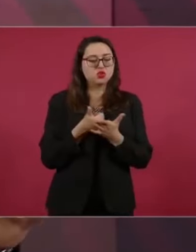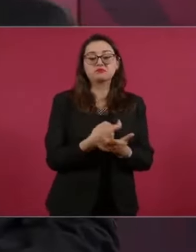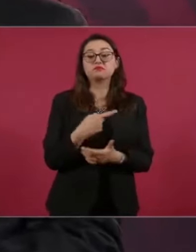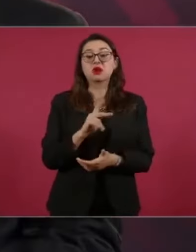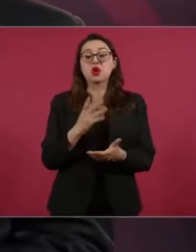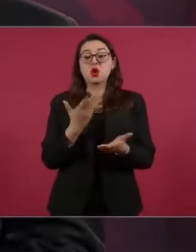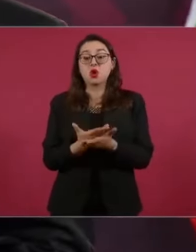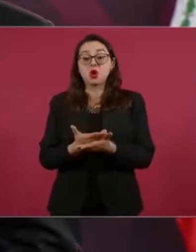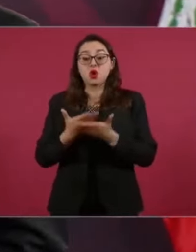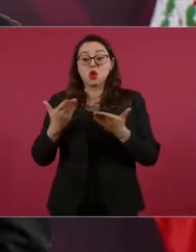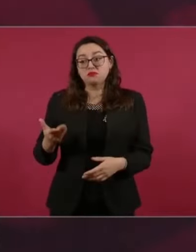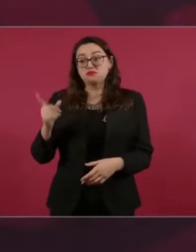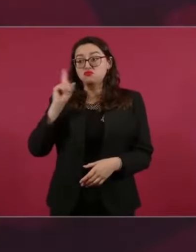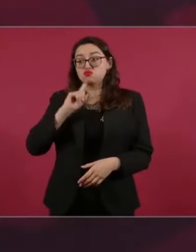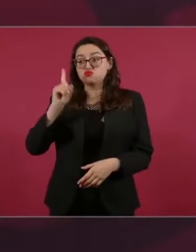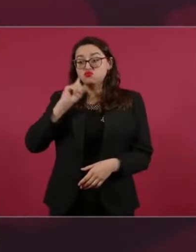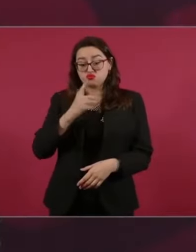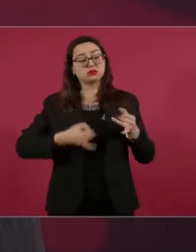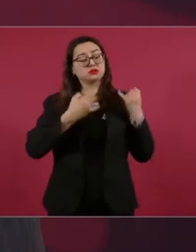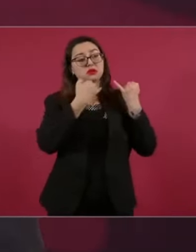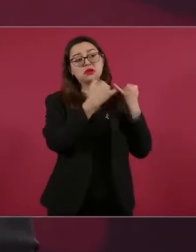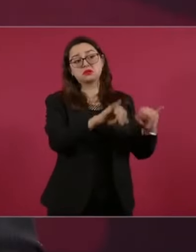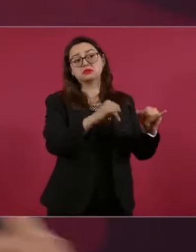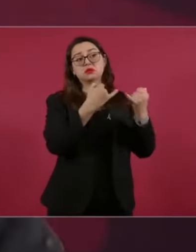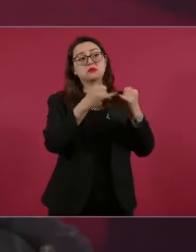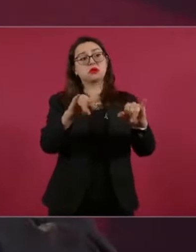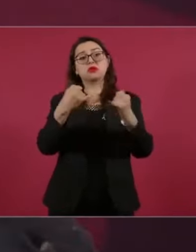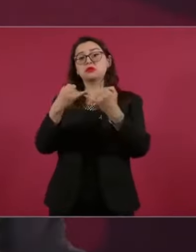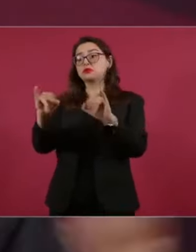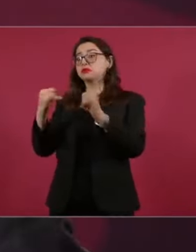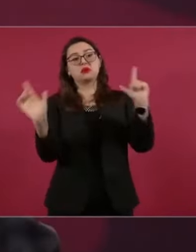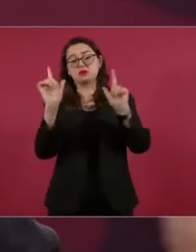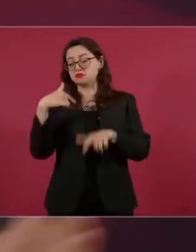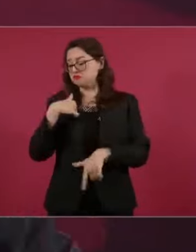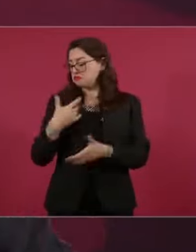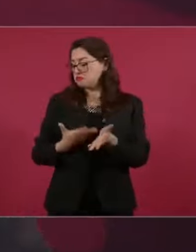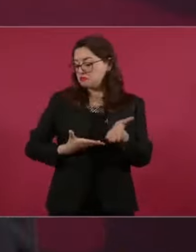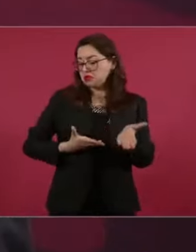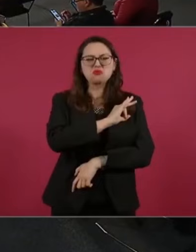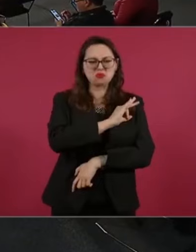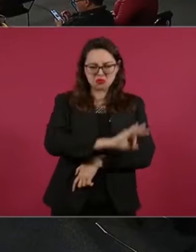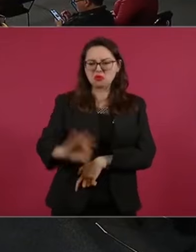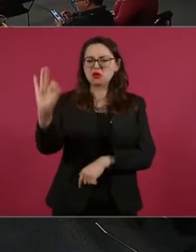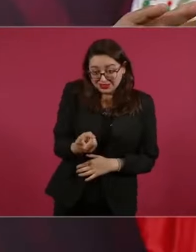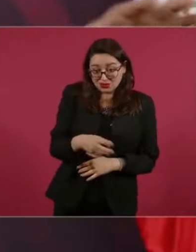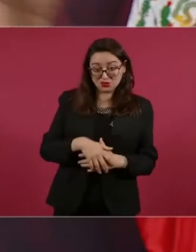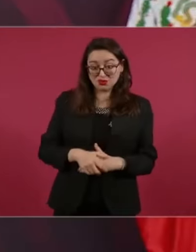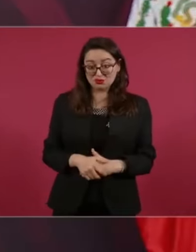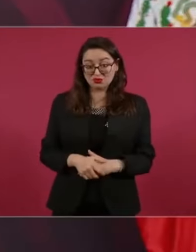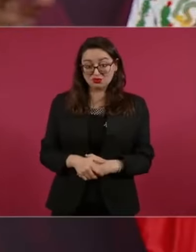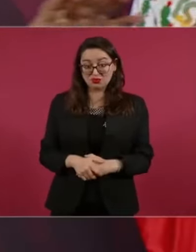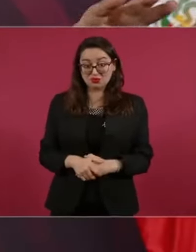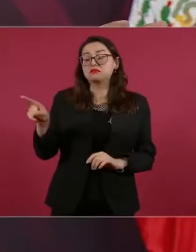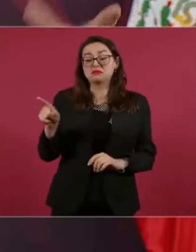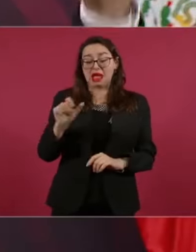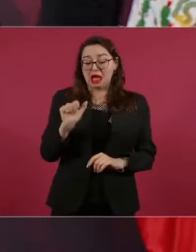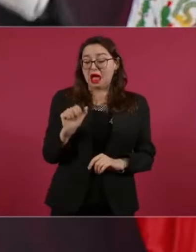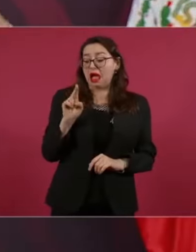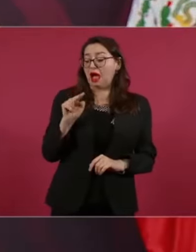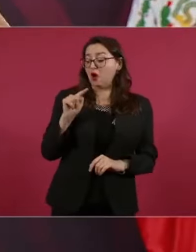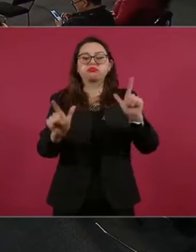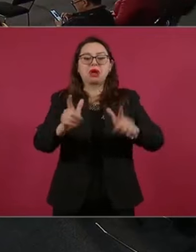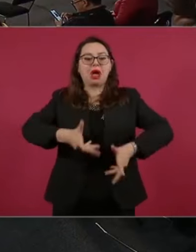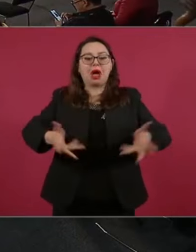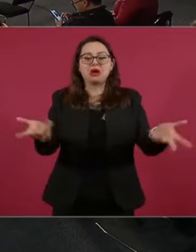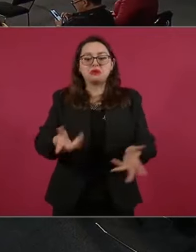dice, los jueces son autónomos. O sea, licencia para robar. O sea, hagan lo que quieran. Porque